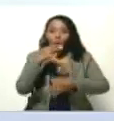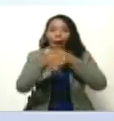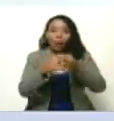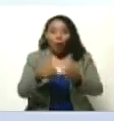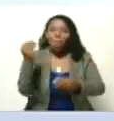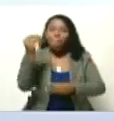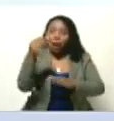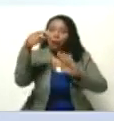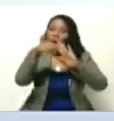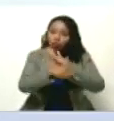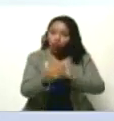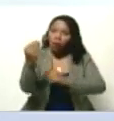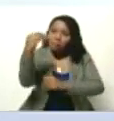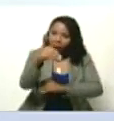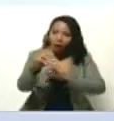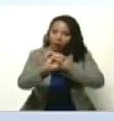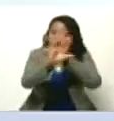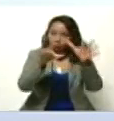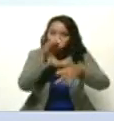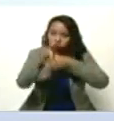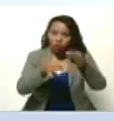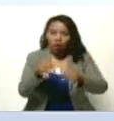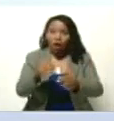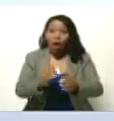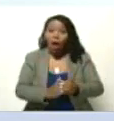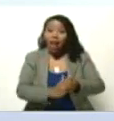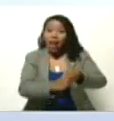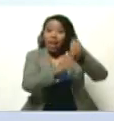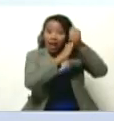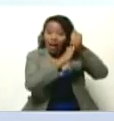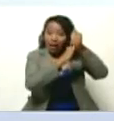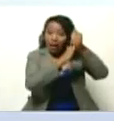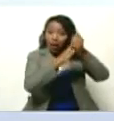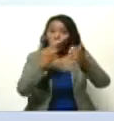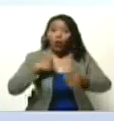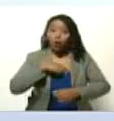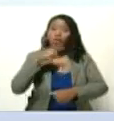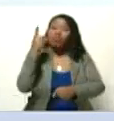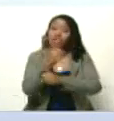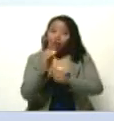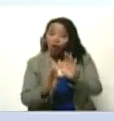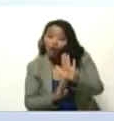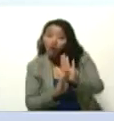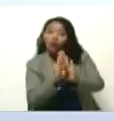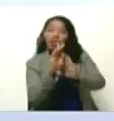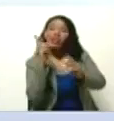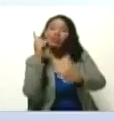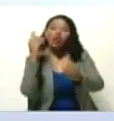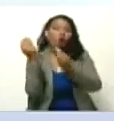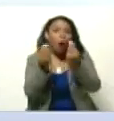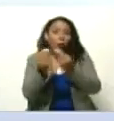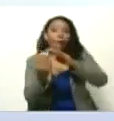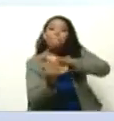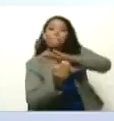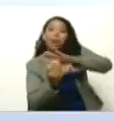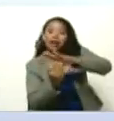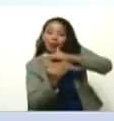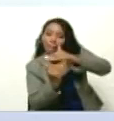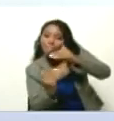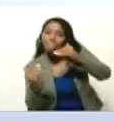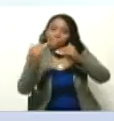fondo aún. Los liderazgos nuestros deben surgir desde las bases.